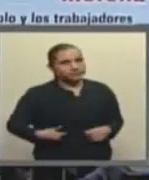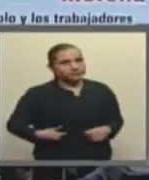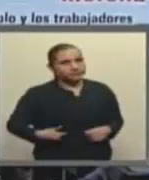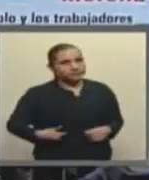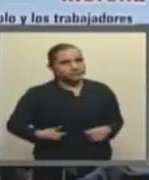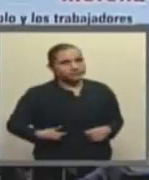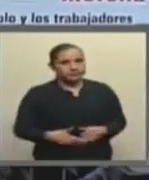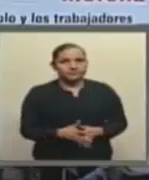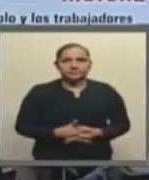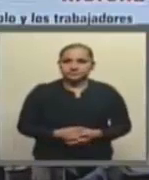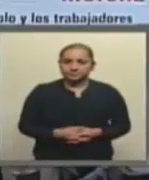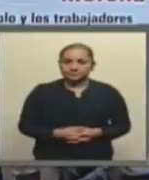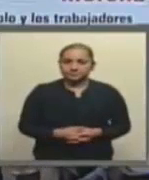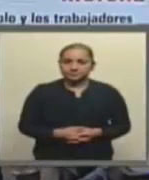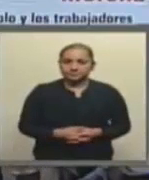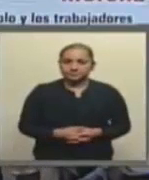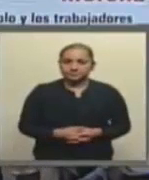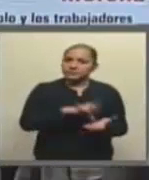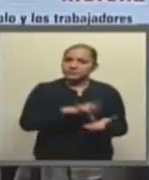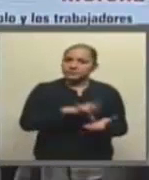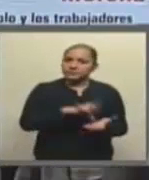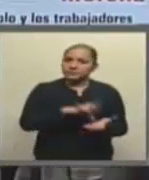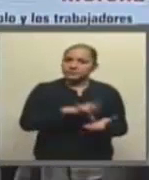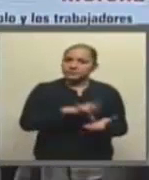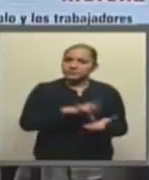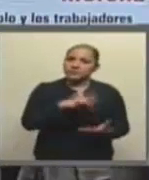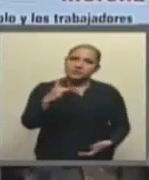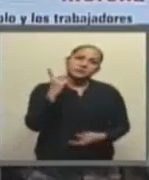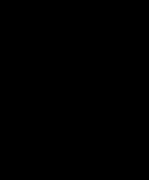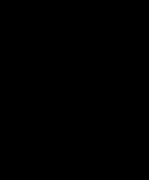Gracias, diputada. Consulte la secretaría.